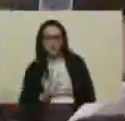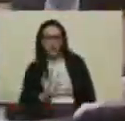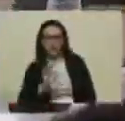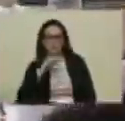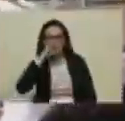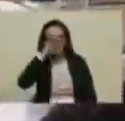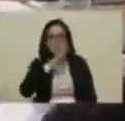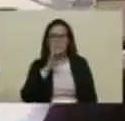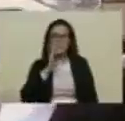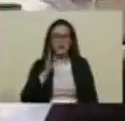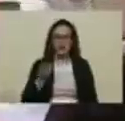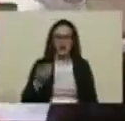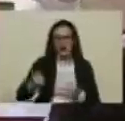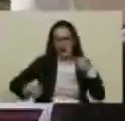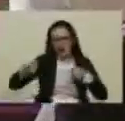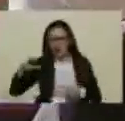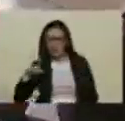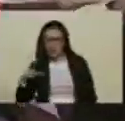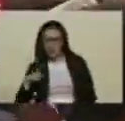dejar a ellos? ¿Un BMW?